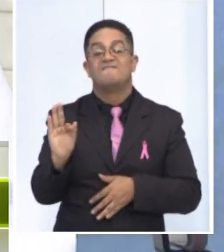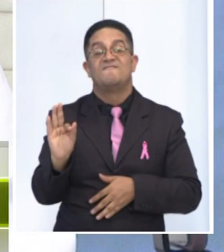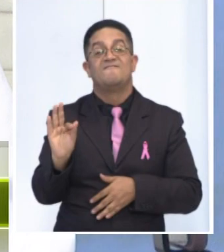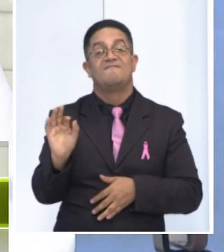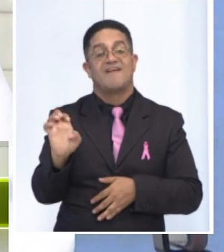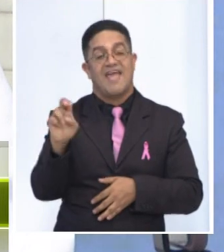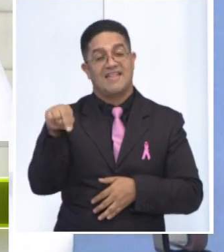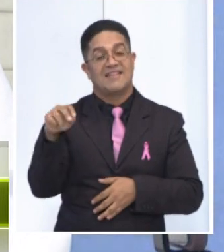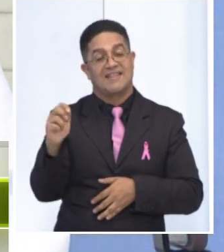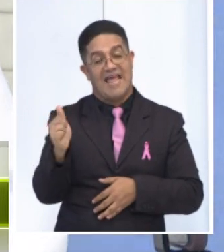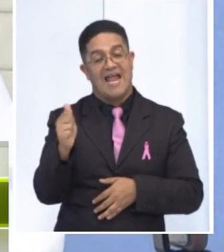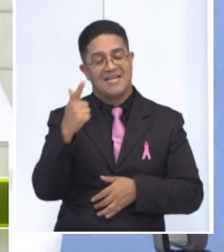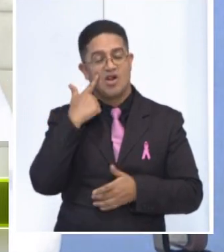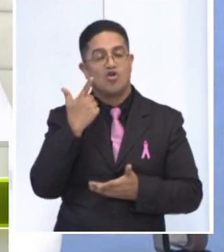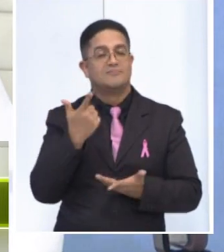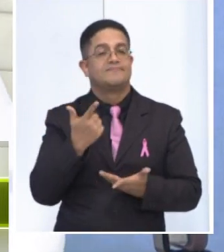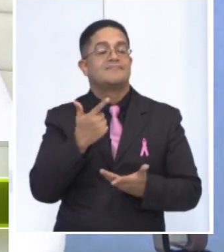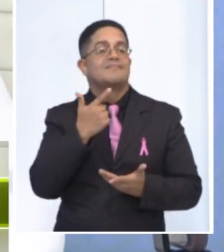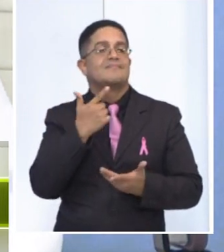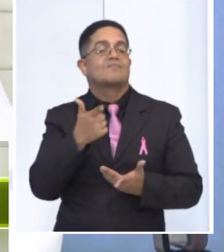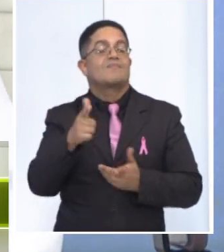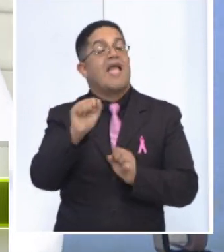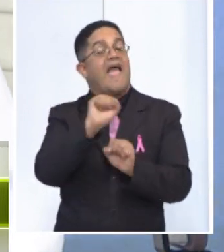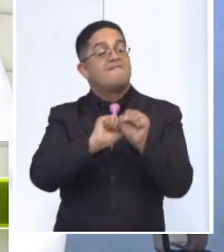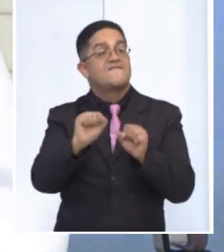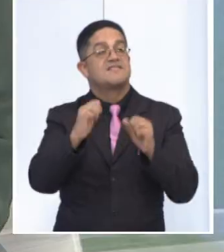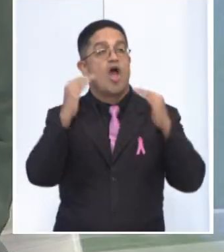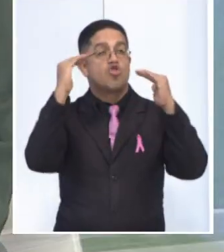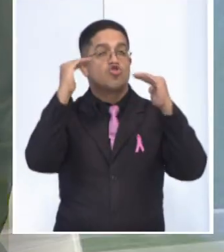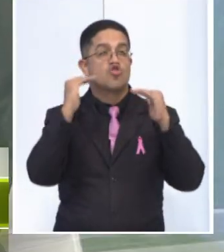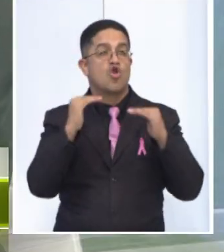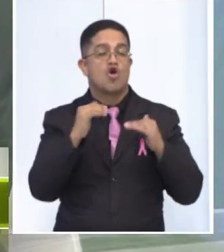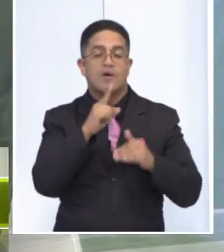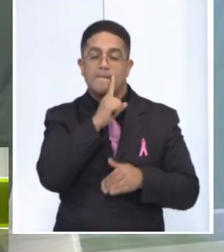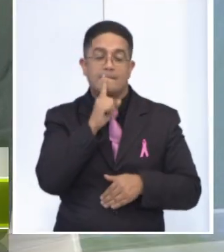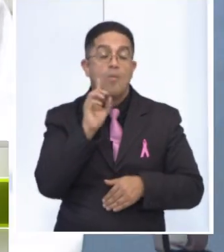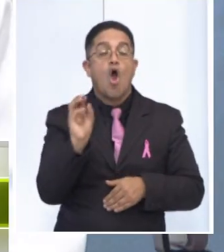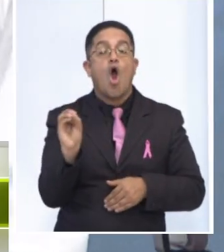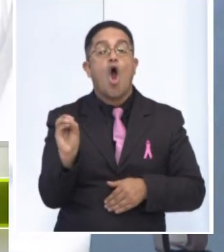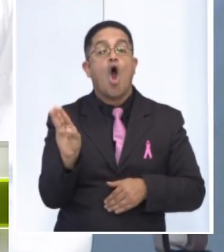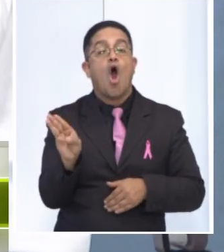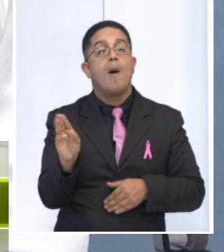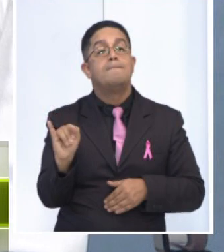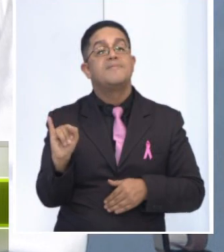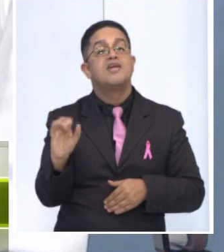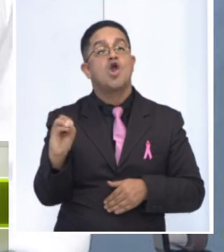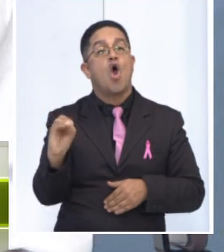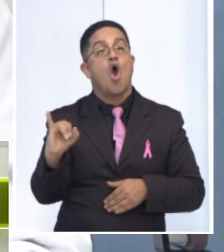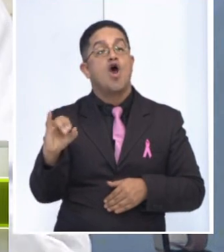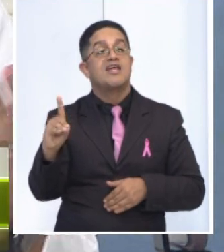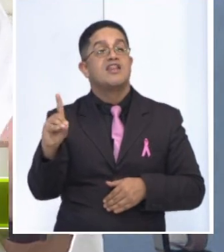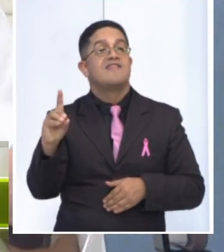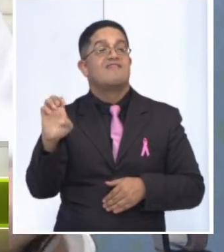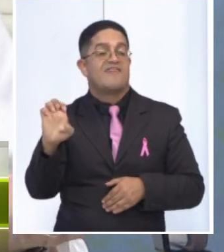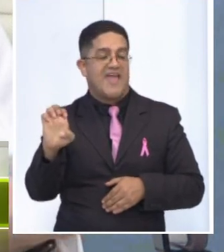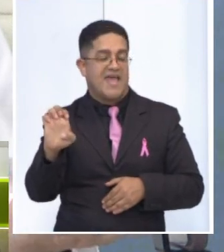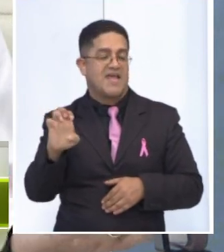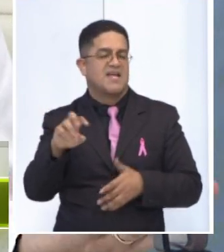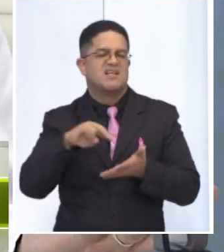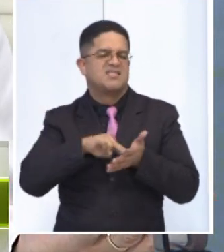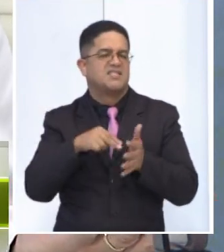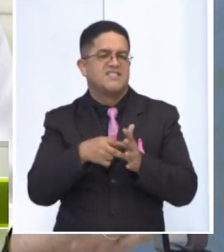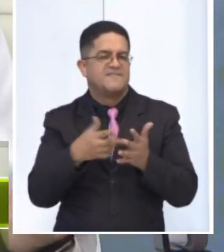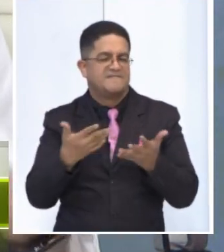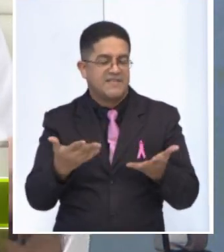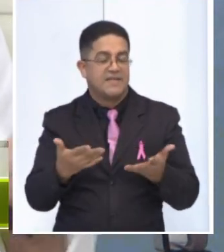fentanilo es un opioide, es un analgésico opioide, familia de la morfina. Para dolores muy fuertes. Muy fuerte, fíjate. Es familia de la morfina. Lo que pasa es que la morfina se